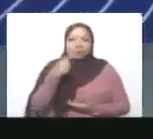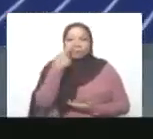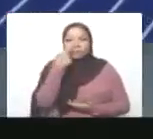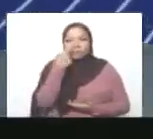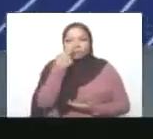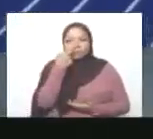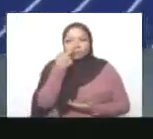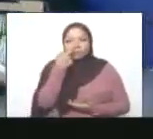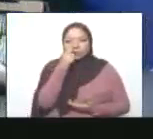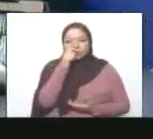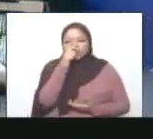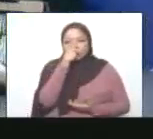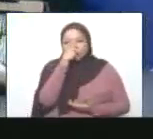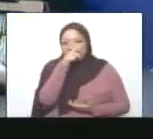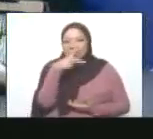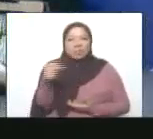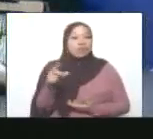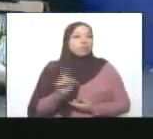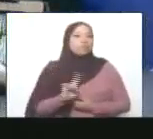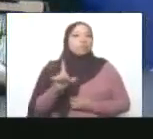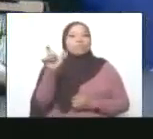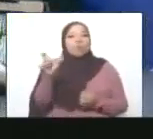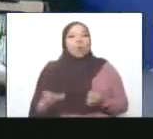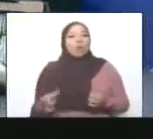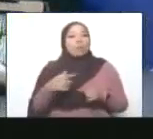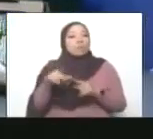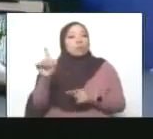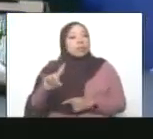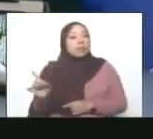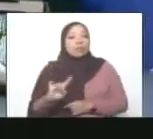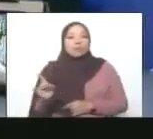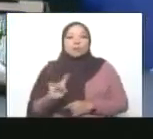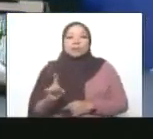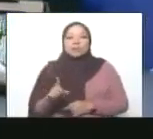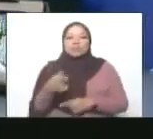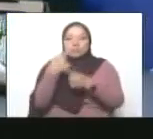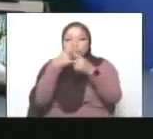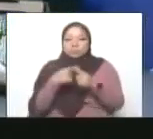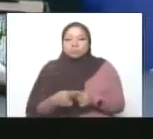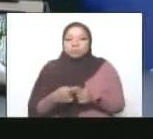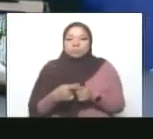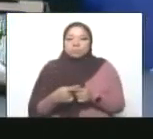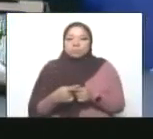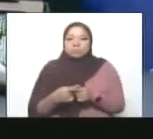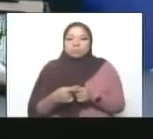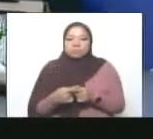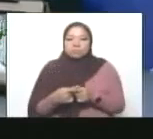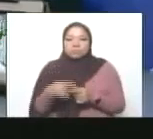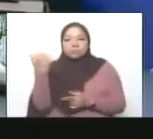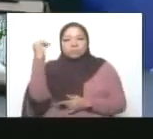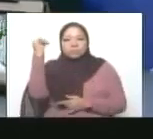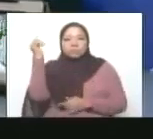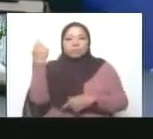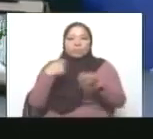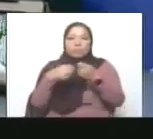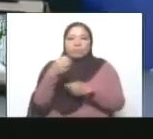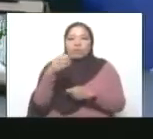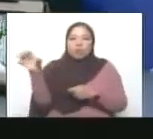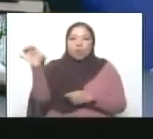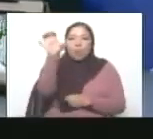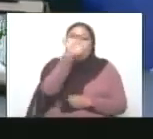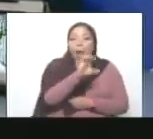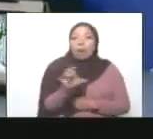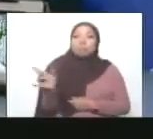y Castro Sotel no dice que no. Ahí están los registros. Los últimos que nos enteramos que han sacado aguacate Yaracuy, creo que lo están colocando para otro